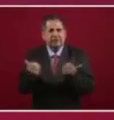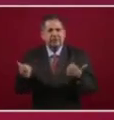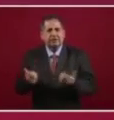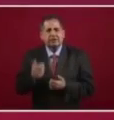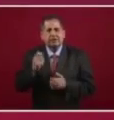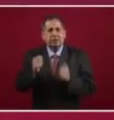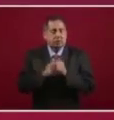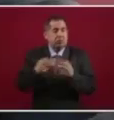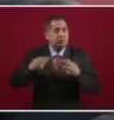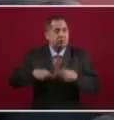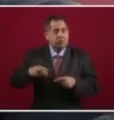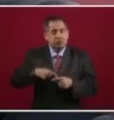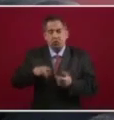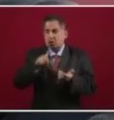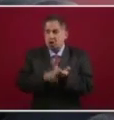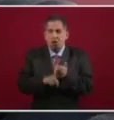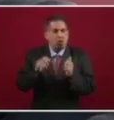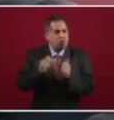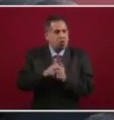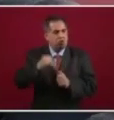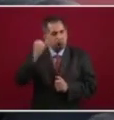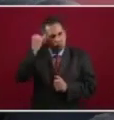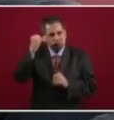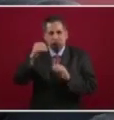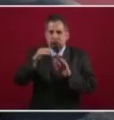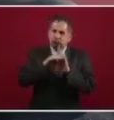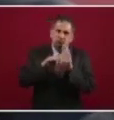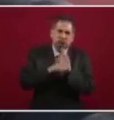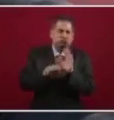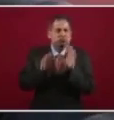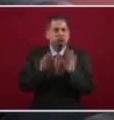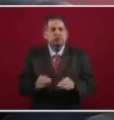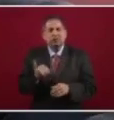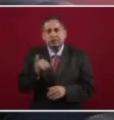y con gente con principios y